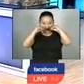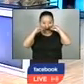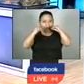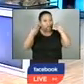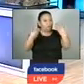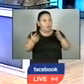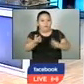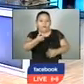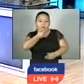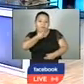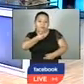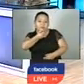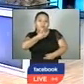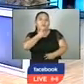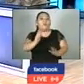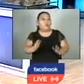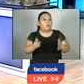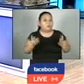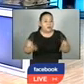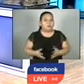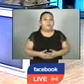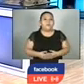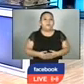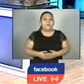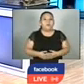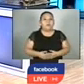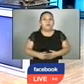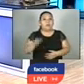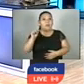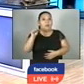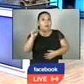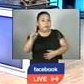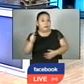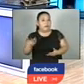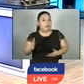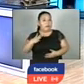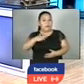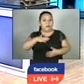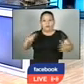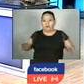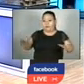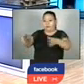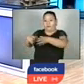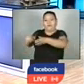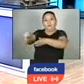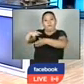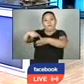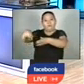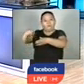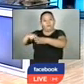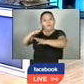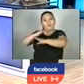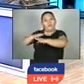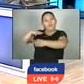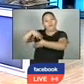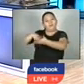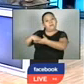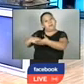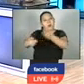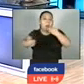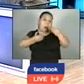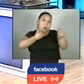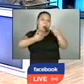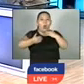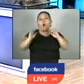informaciones que compartir con ustedes y vamos a comenzar contándoles que las instituciones que conforman la Comisión Nacional de Protección Civil dieron a conocer